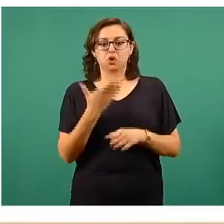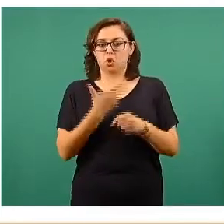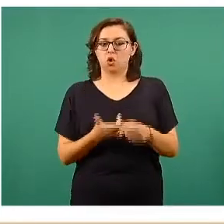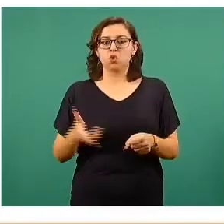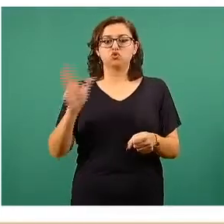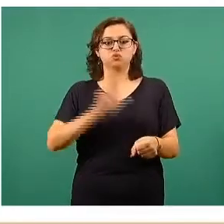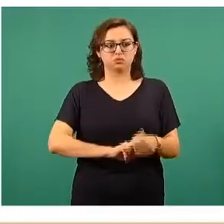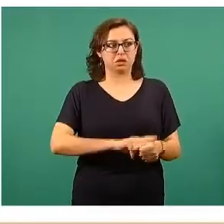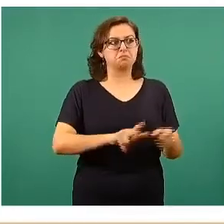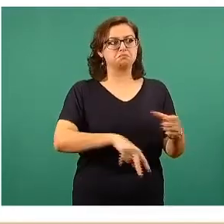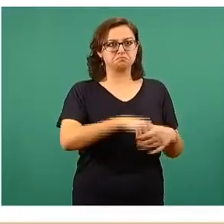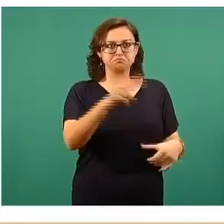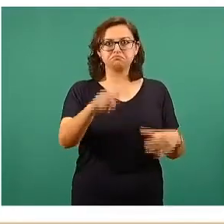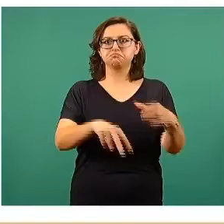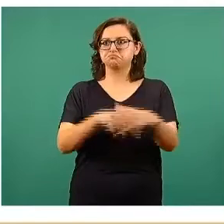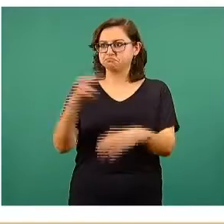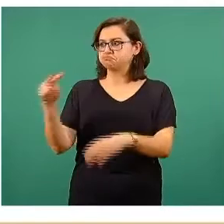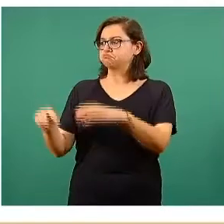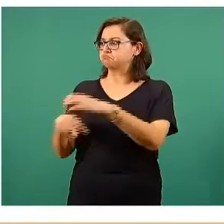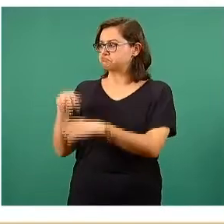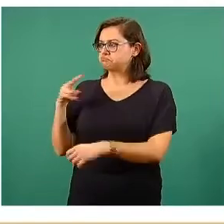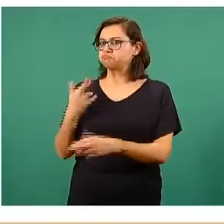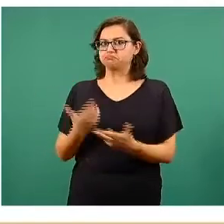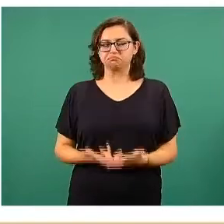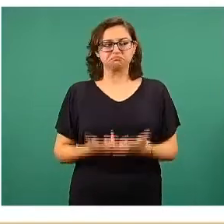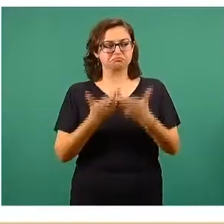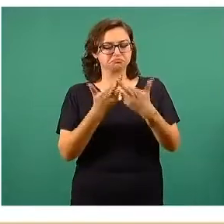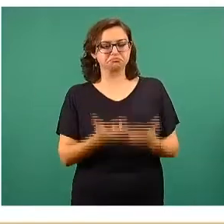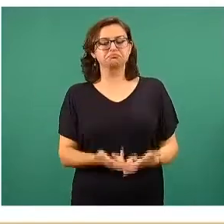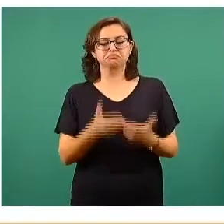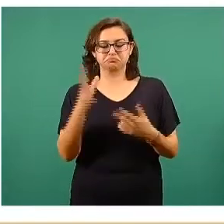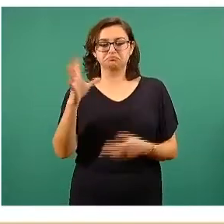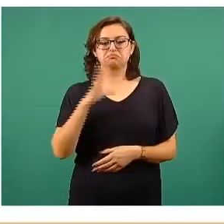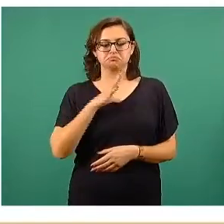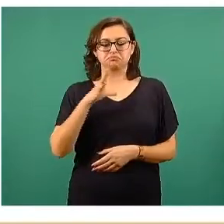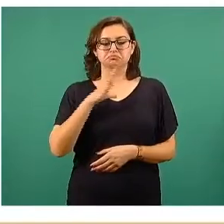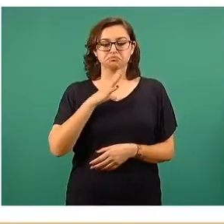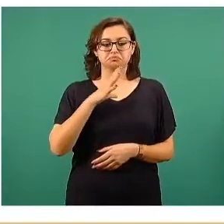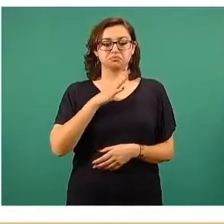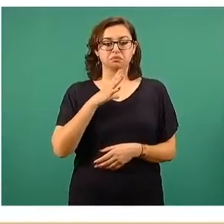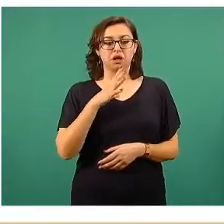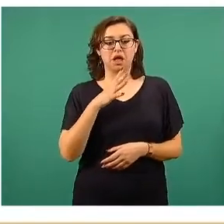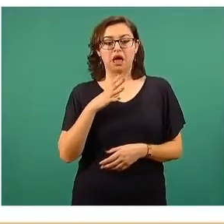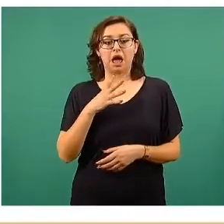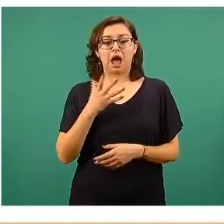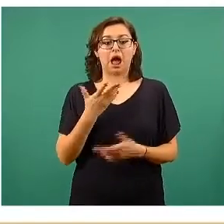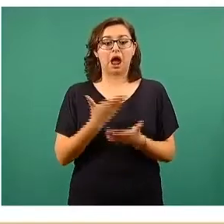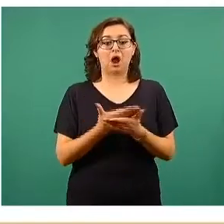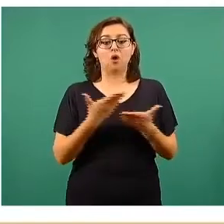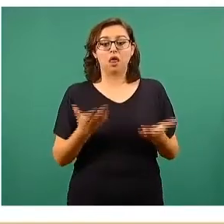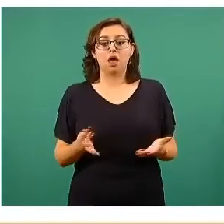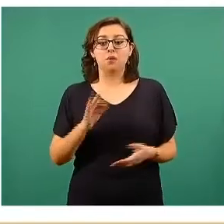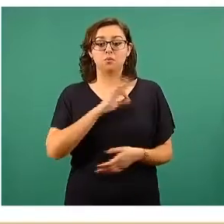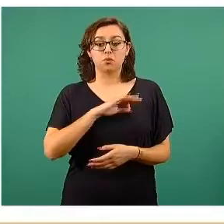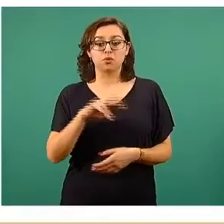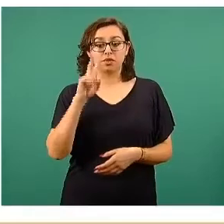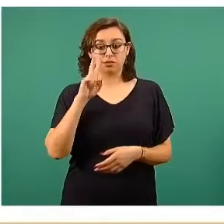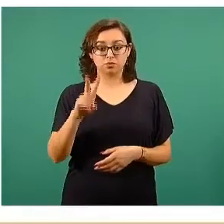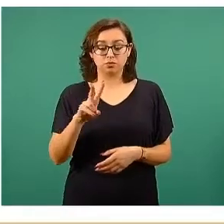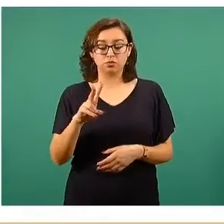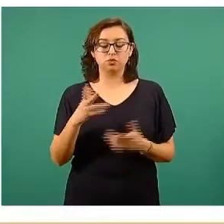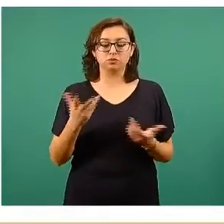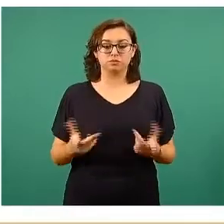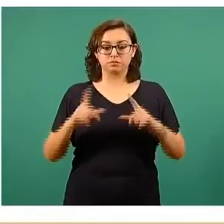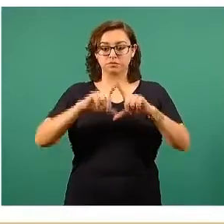desocupada, vamos a decir, esta capacidad específica hospitalaria para casos graves, y veamos cómo la ocupación nacional está en